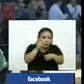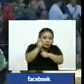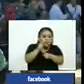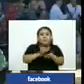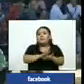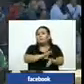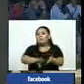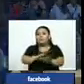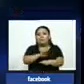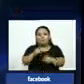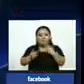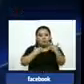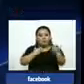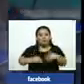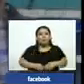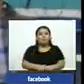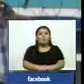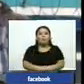esta resolución.